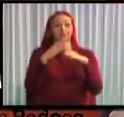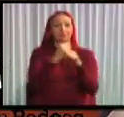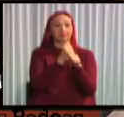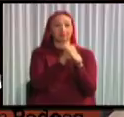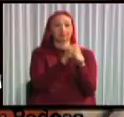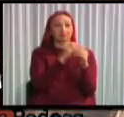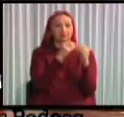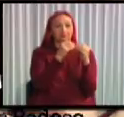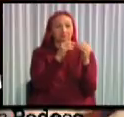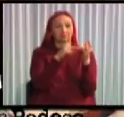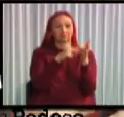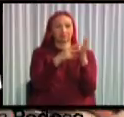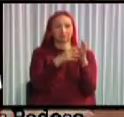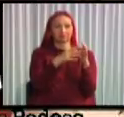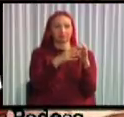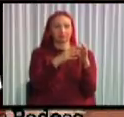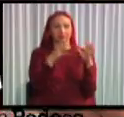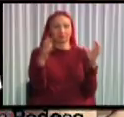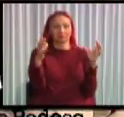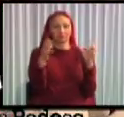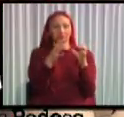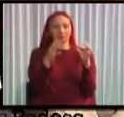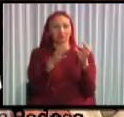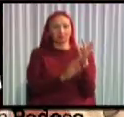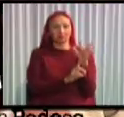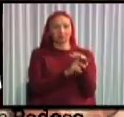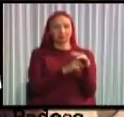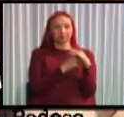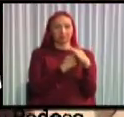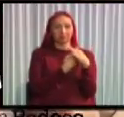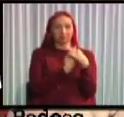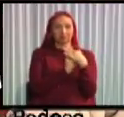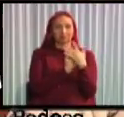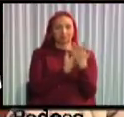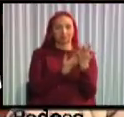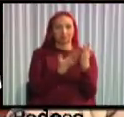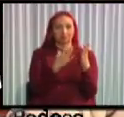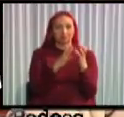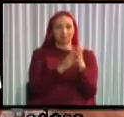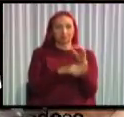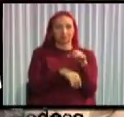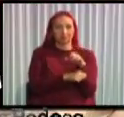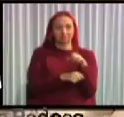montones de zacate y empezábamos a practicar chilenas.